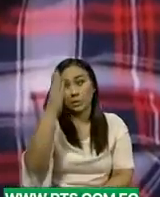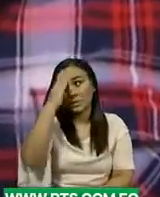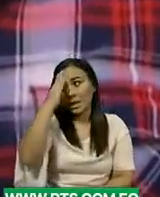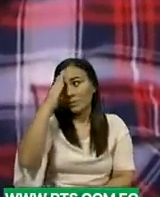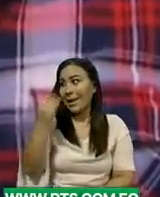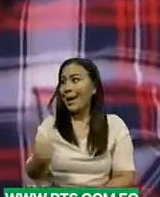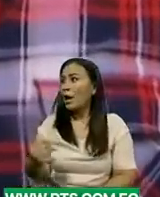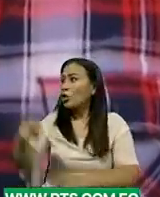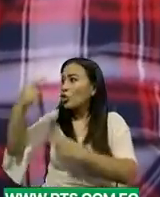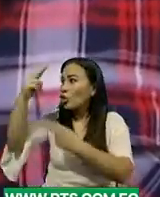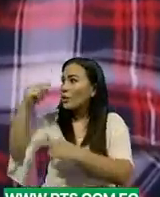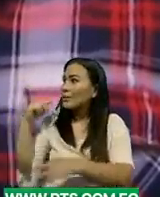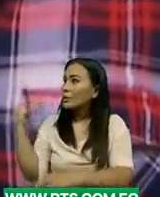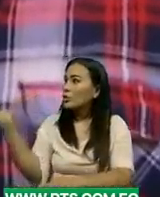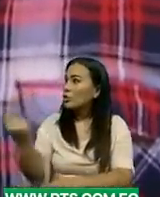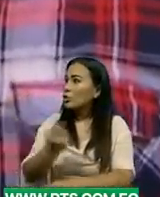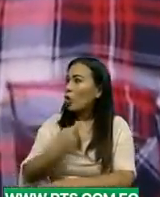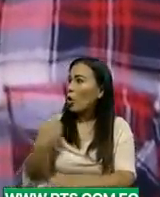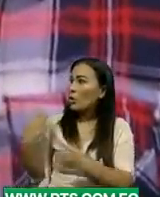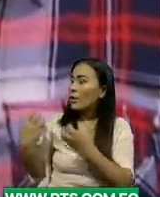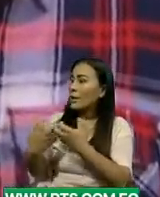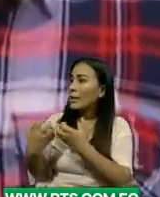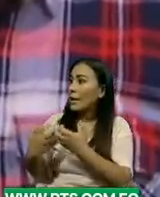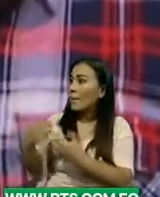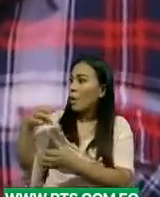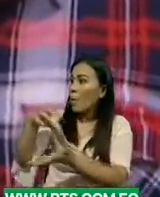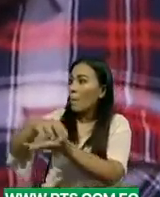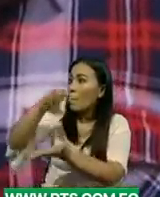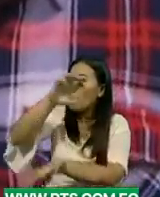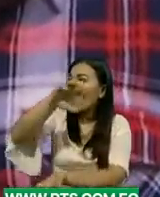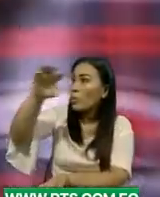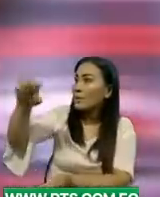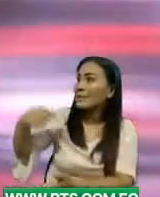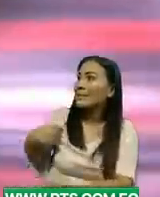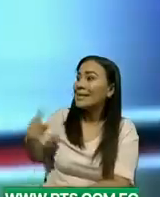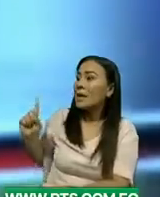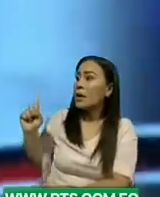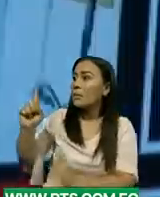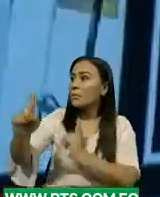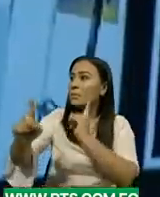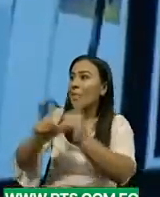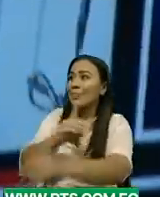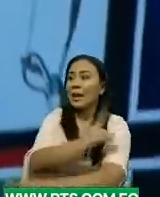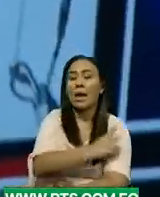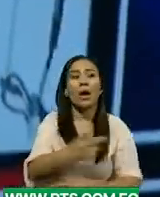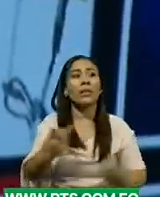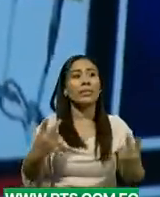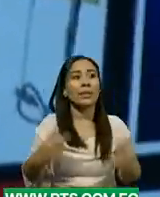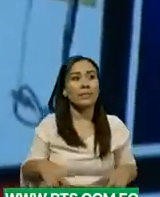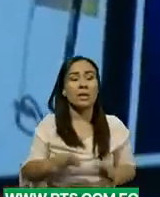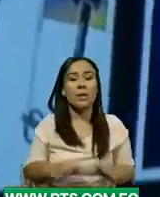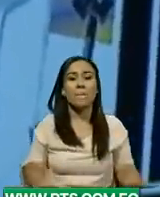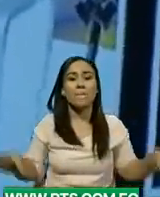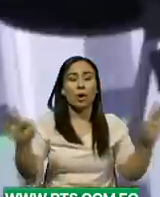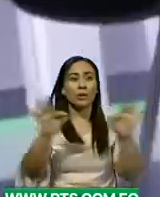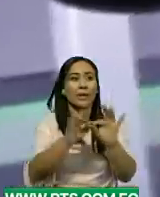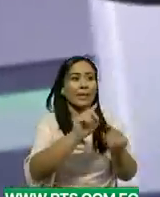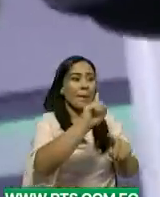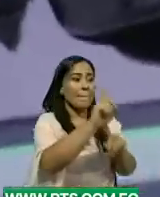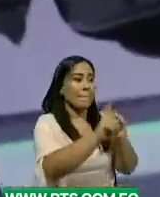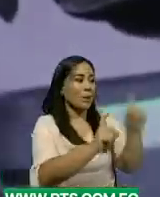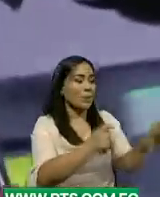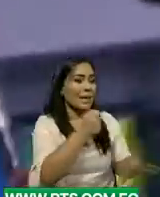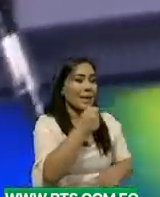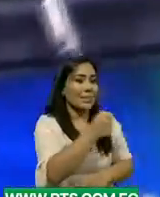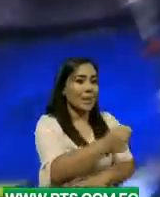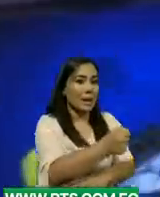en las principales ciudades, sino también en las provincias con nuestro grupo selecto de corresponsales. También tendremos importantes entrevistas a medida que